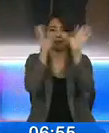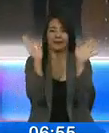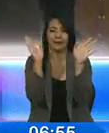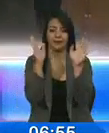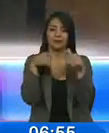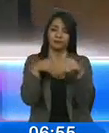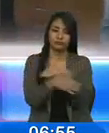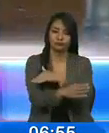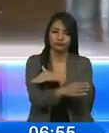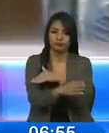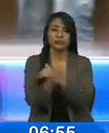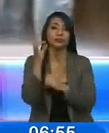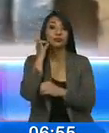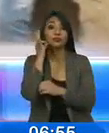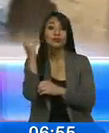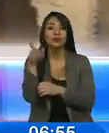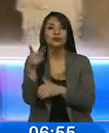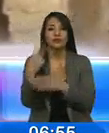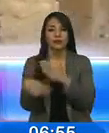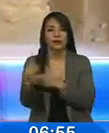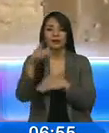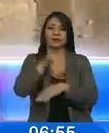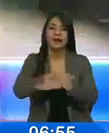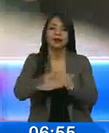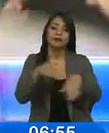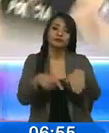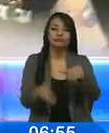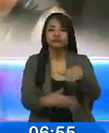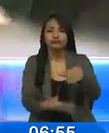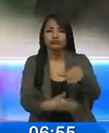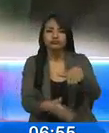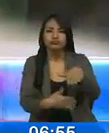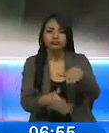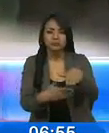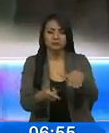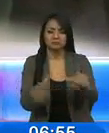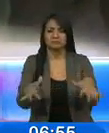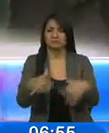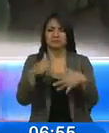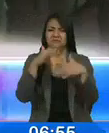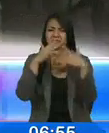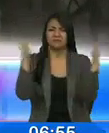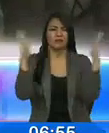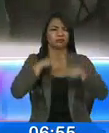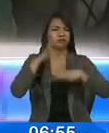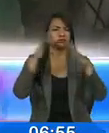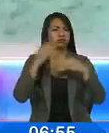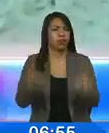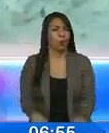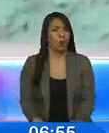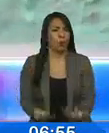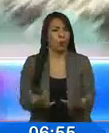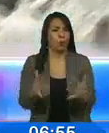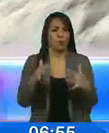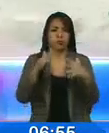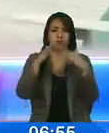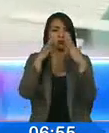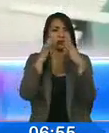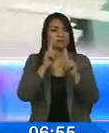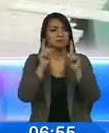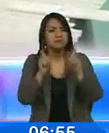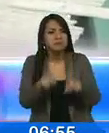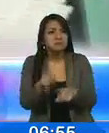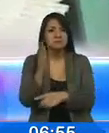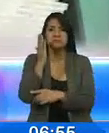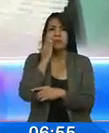llegó a preparar la comida, cuando se encontró con un olor insoportable y la casa llena de humo. Buscó la manera de saber de su